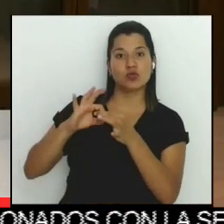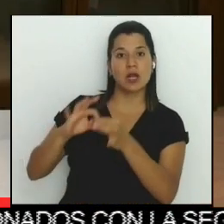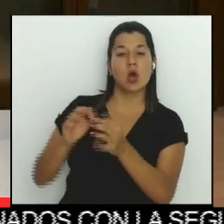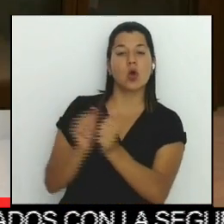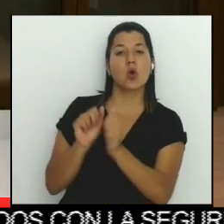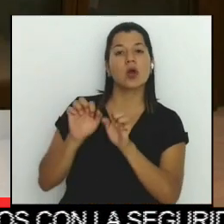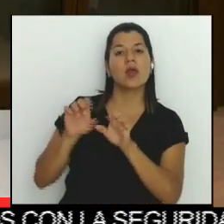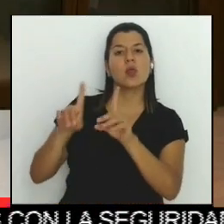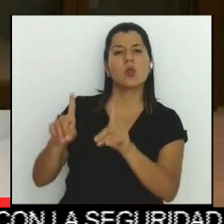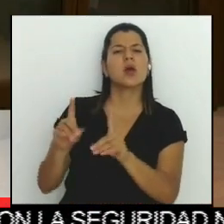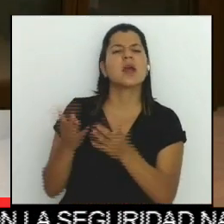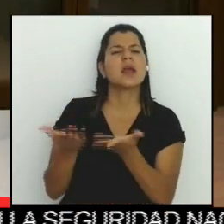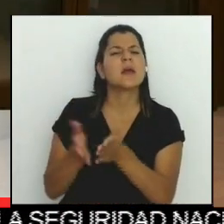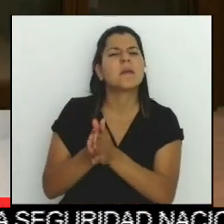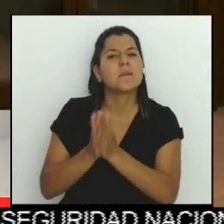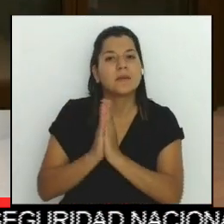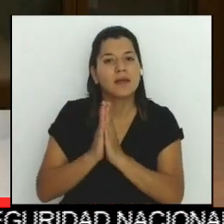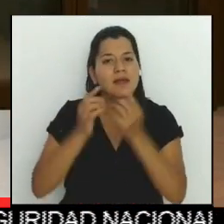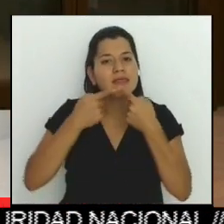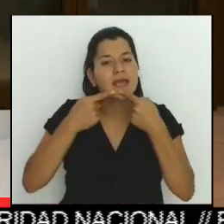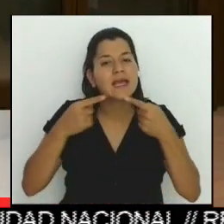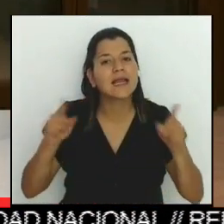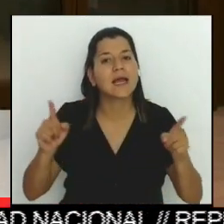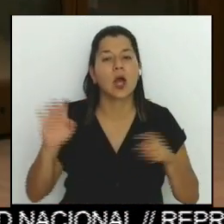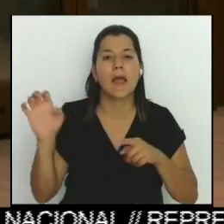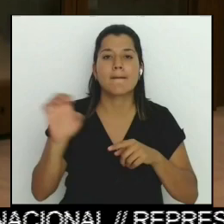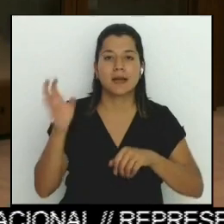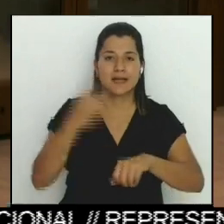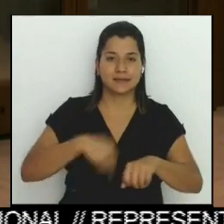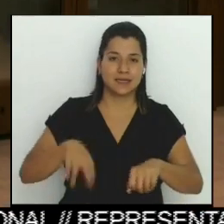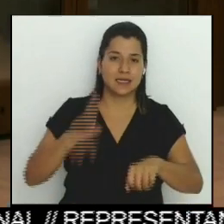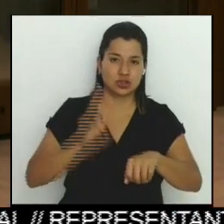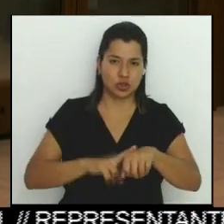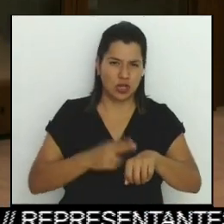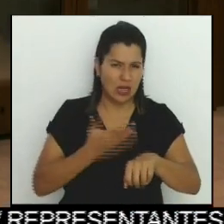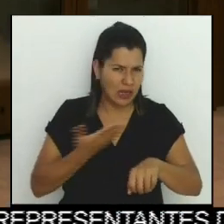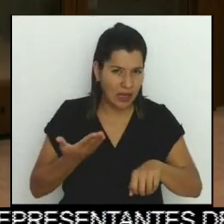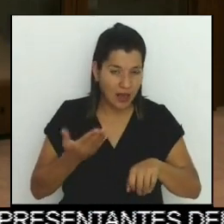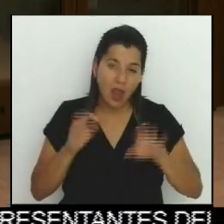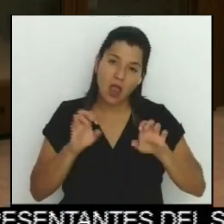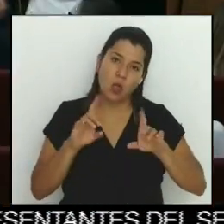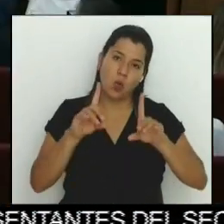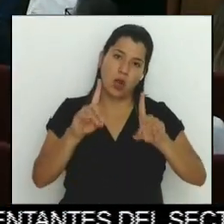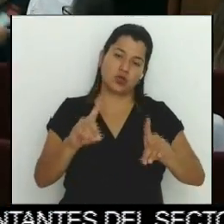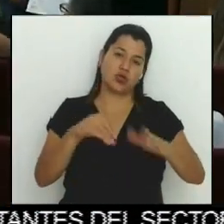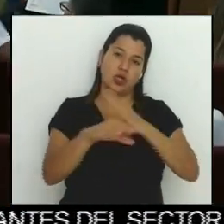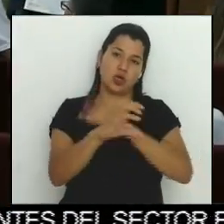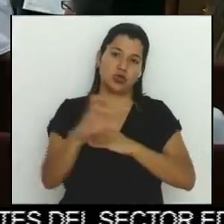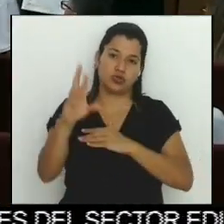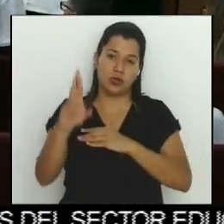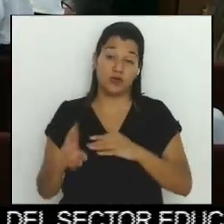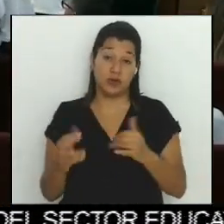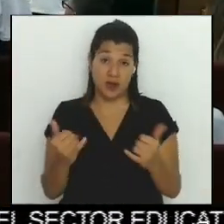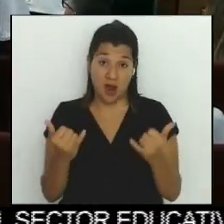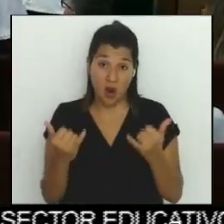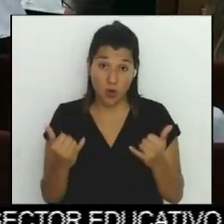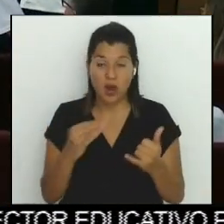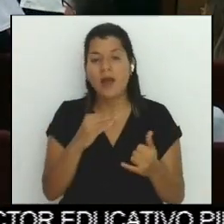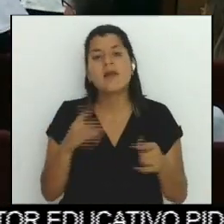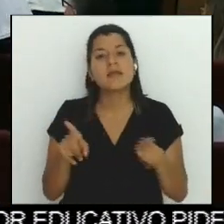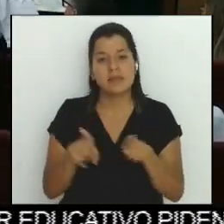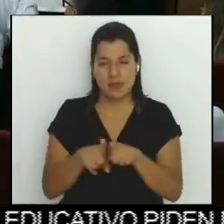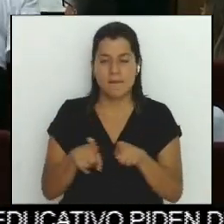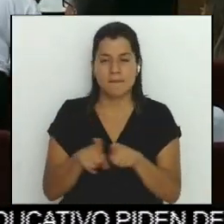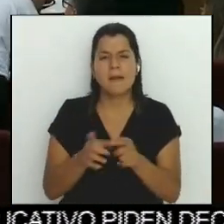de emergencia nacional la educación costarricense y también que se conforme un acuerdo que